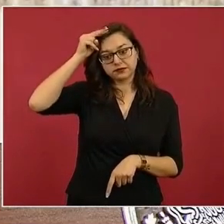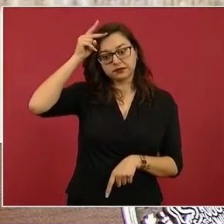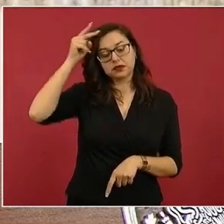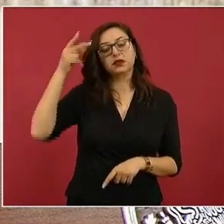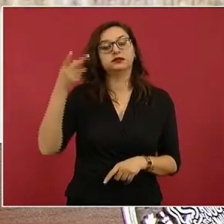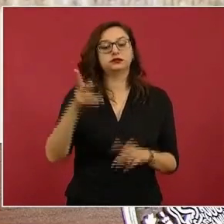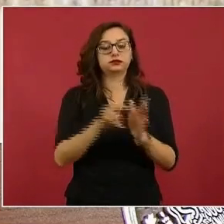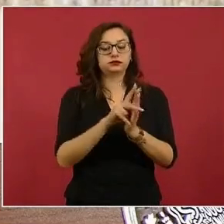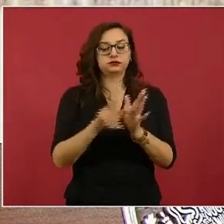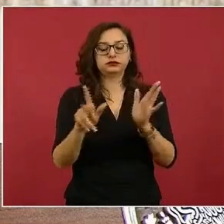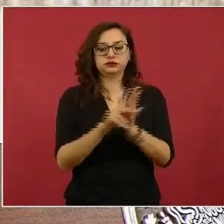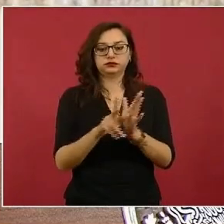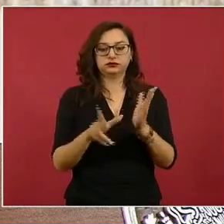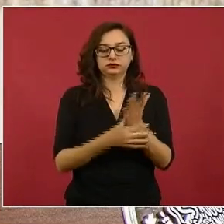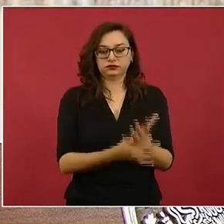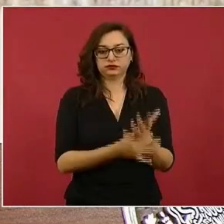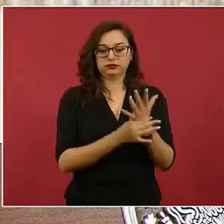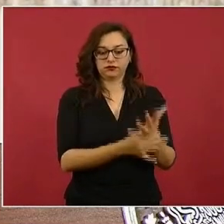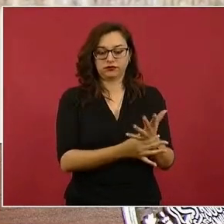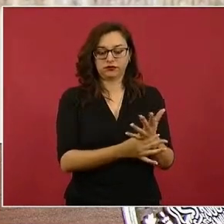que se llamaba